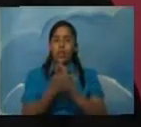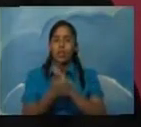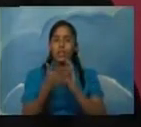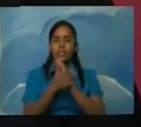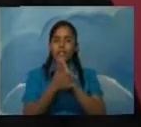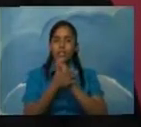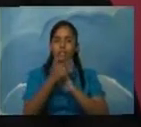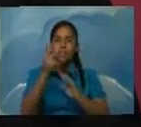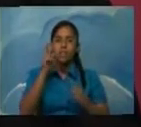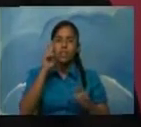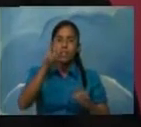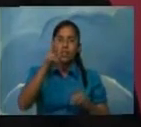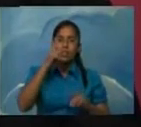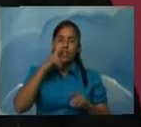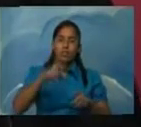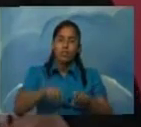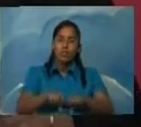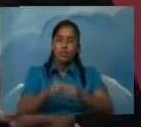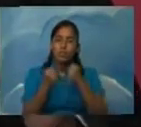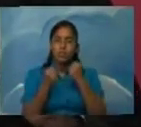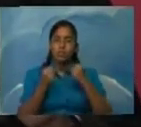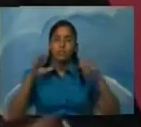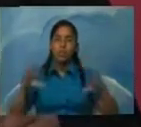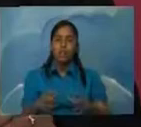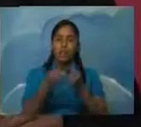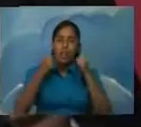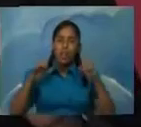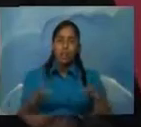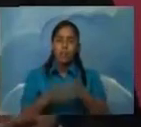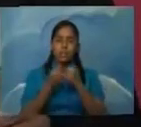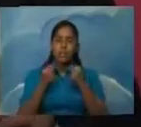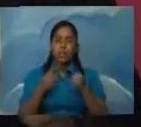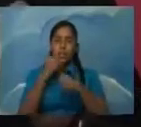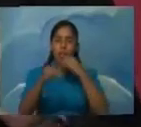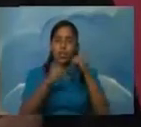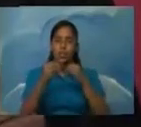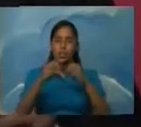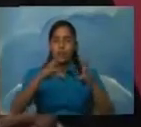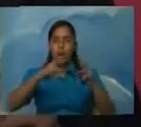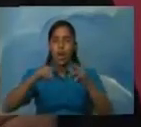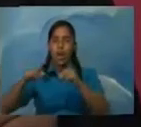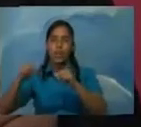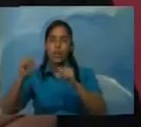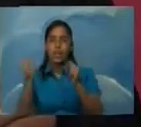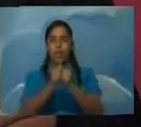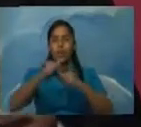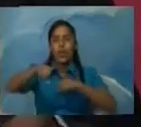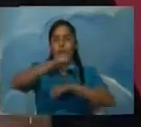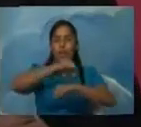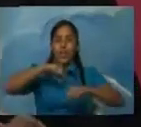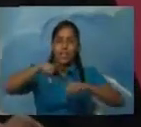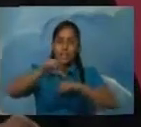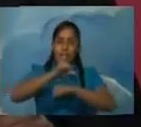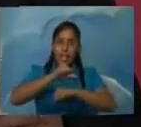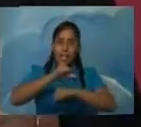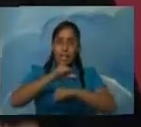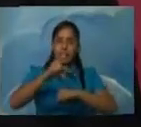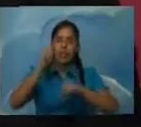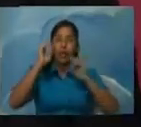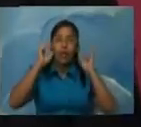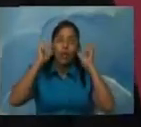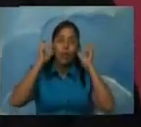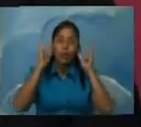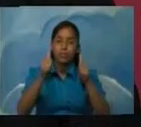significa estos 2 panes amasados, hecho harina con aceite. Oiga bien,